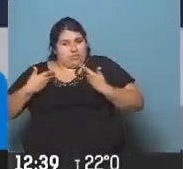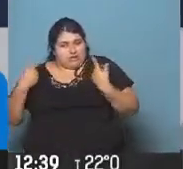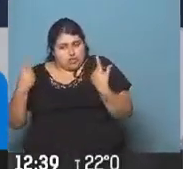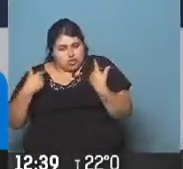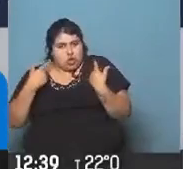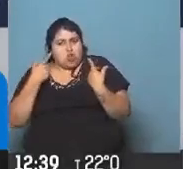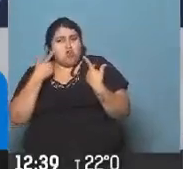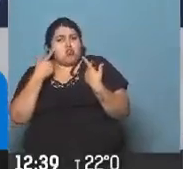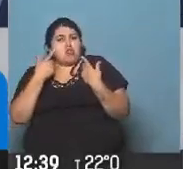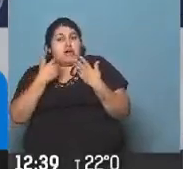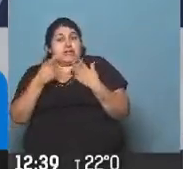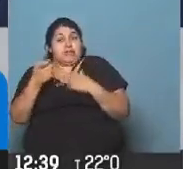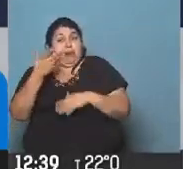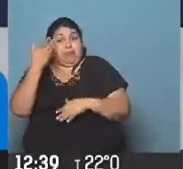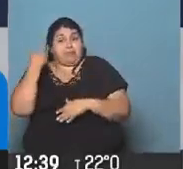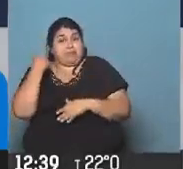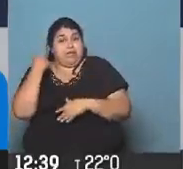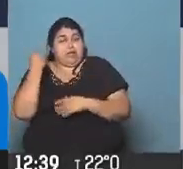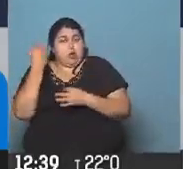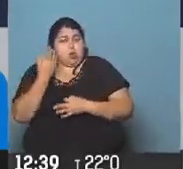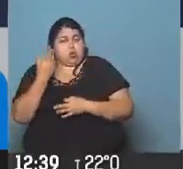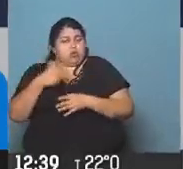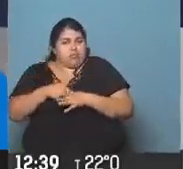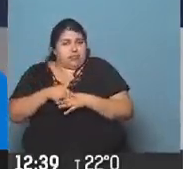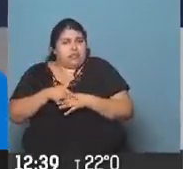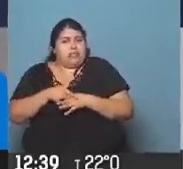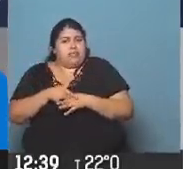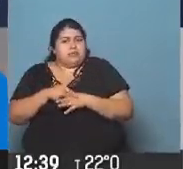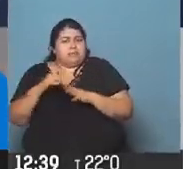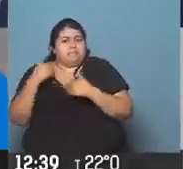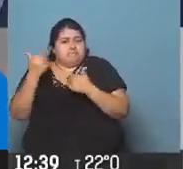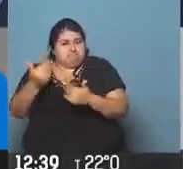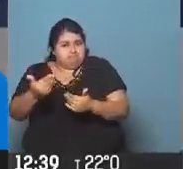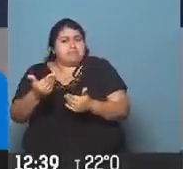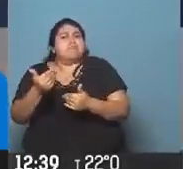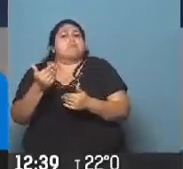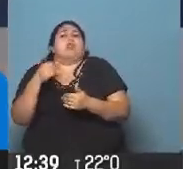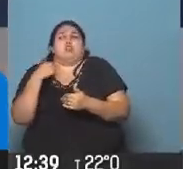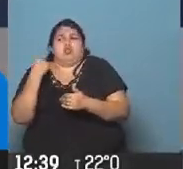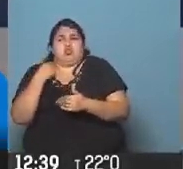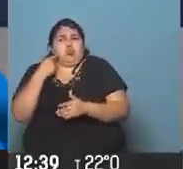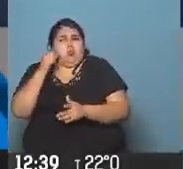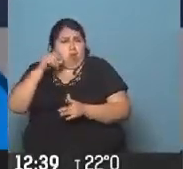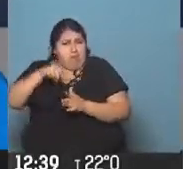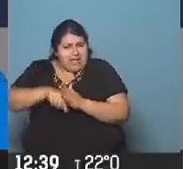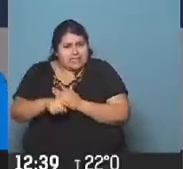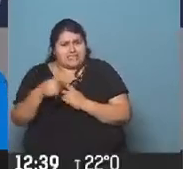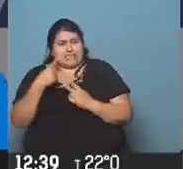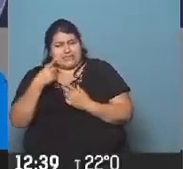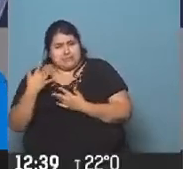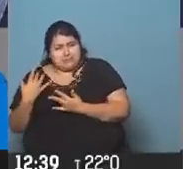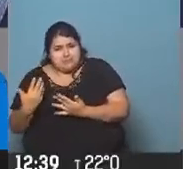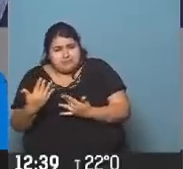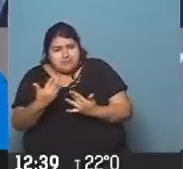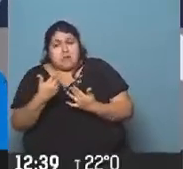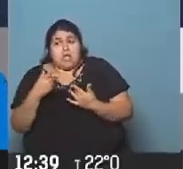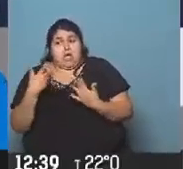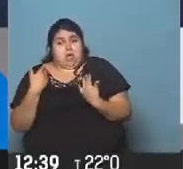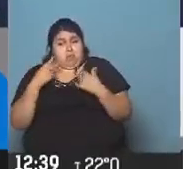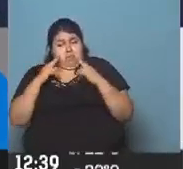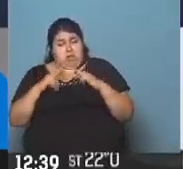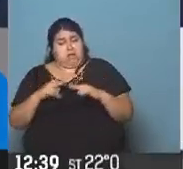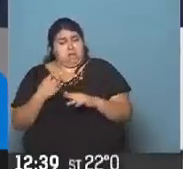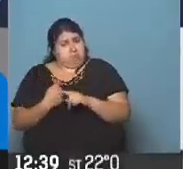la semana anterior bueno la verdad que los detalles y perfeccionando un instrumento que creo que va a ser muy positivo